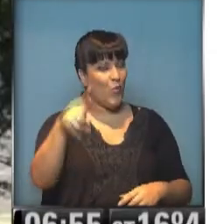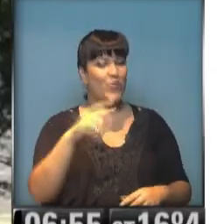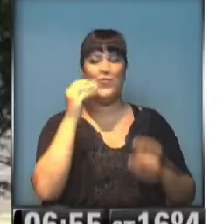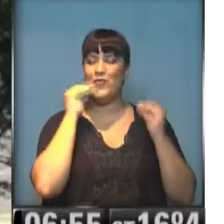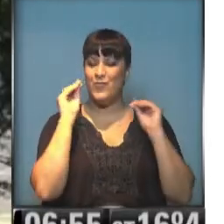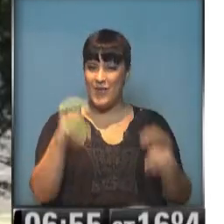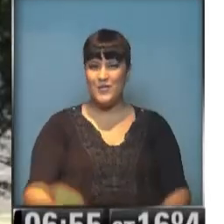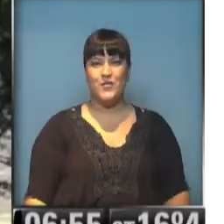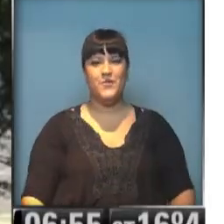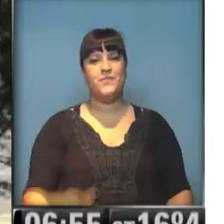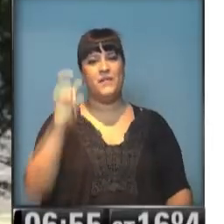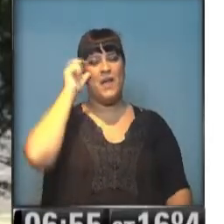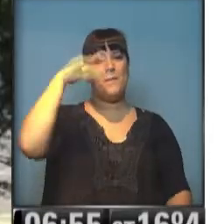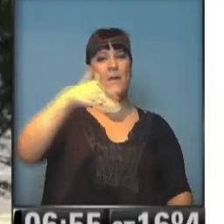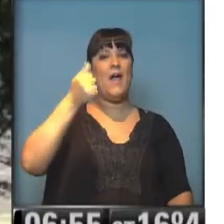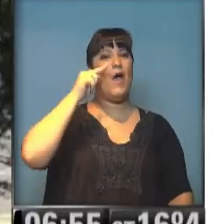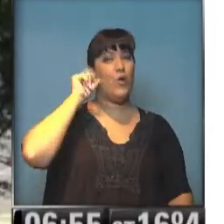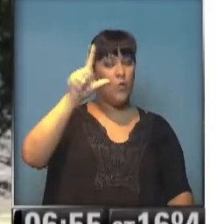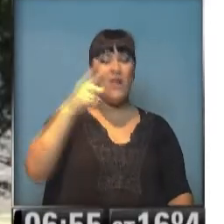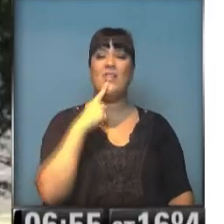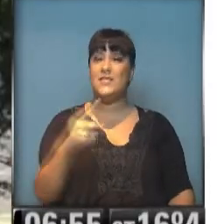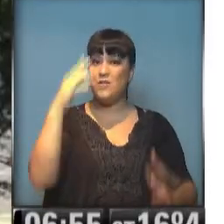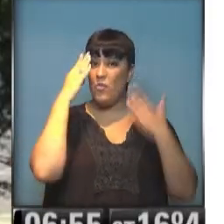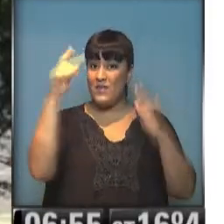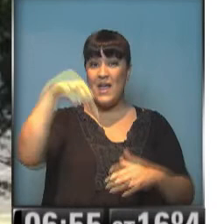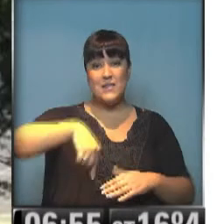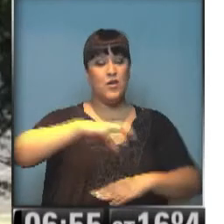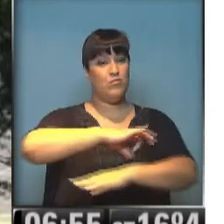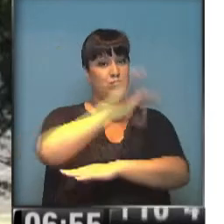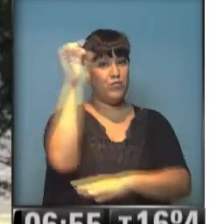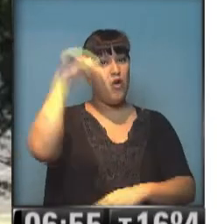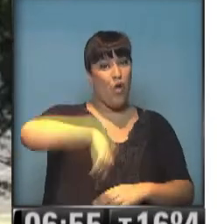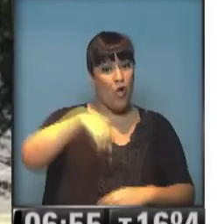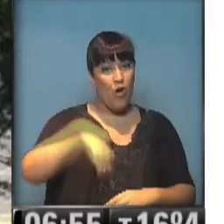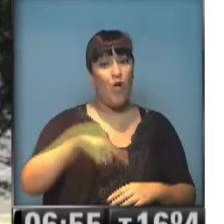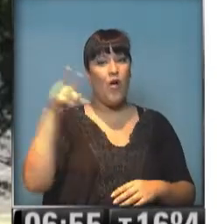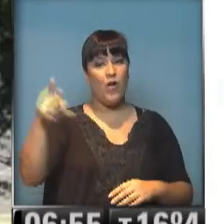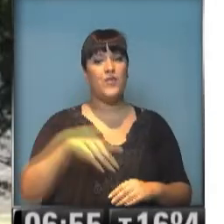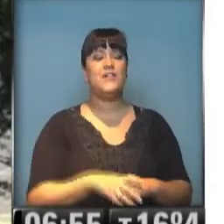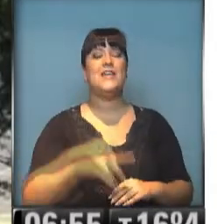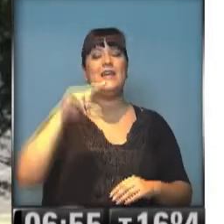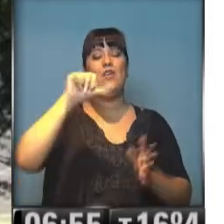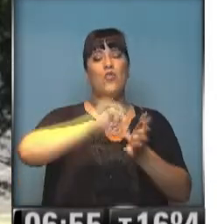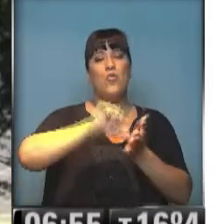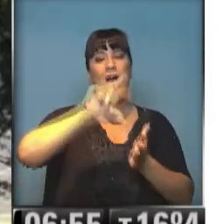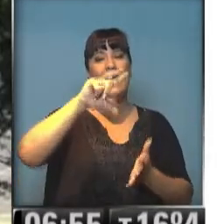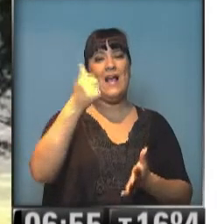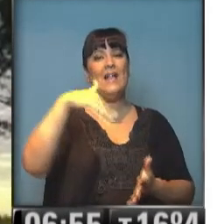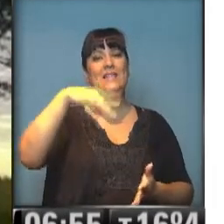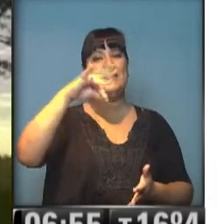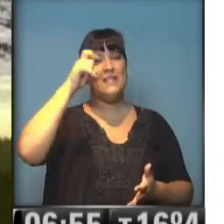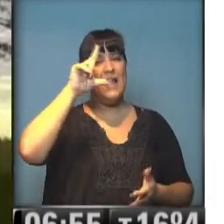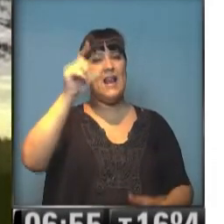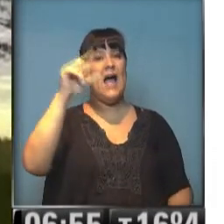Besos. Emanuel Galeano dice, buen día, así amaneció hoy en Candelaria, excelente día para todos.